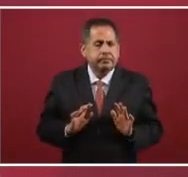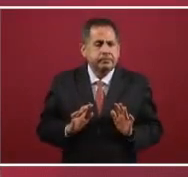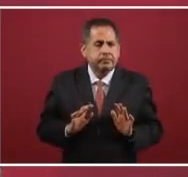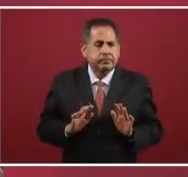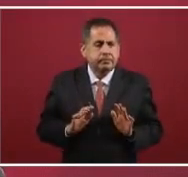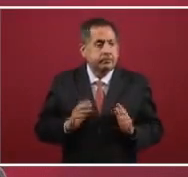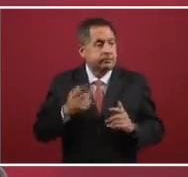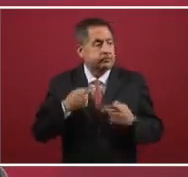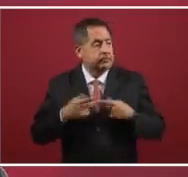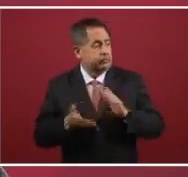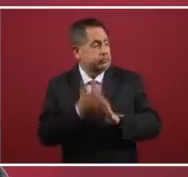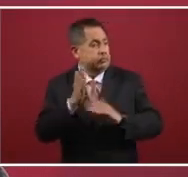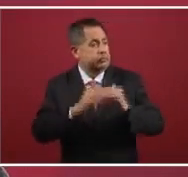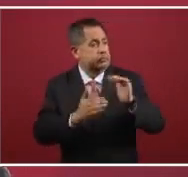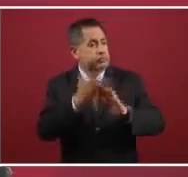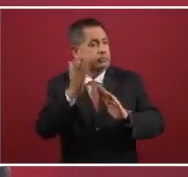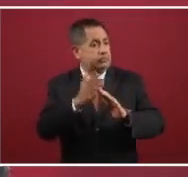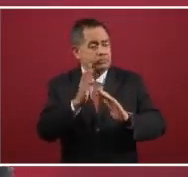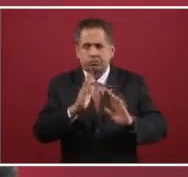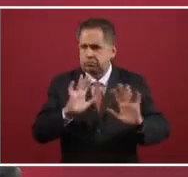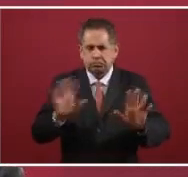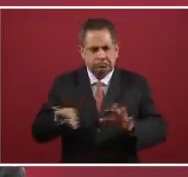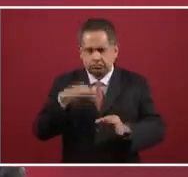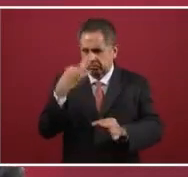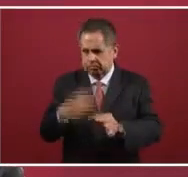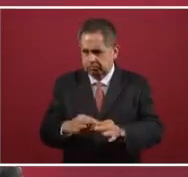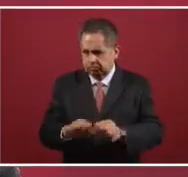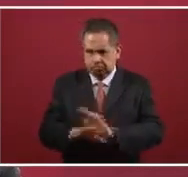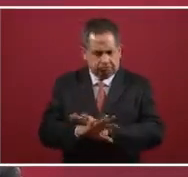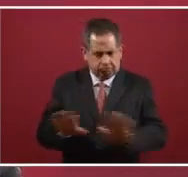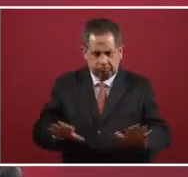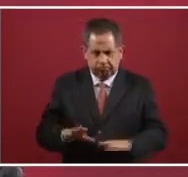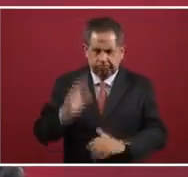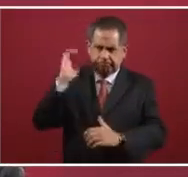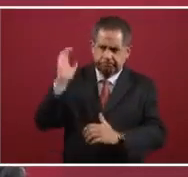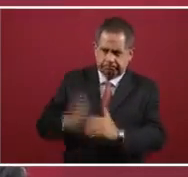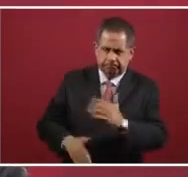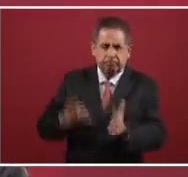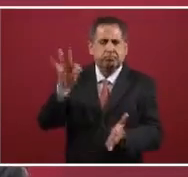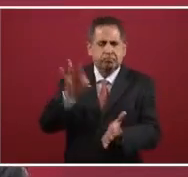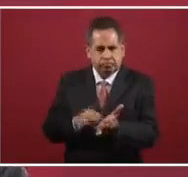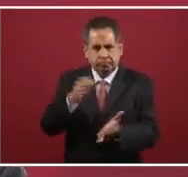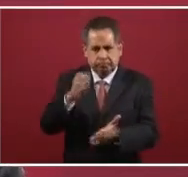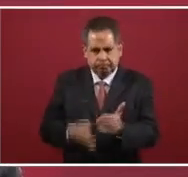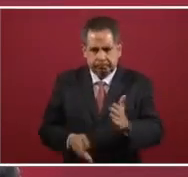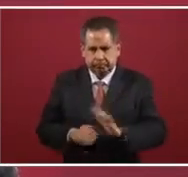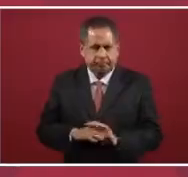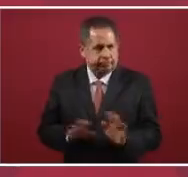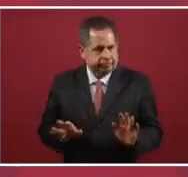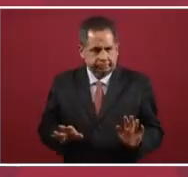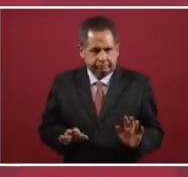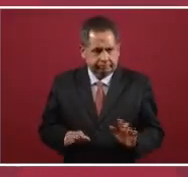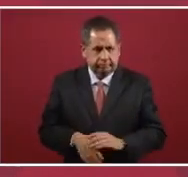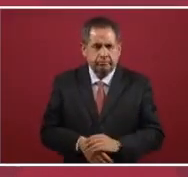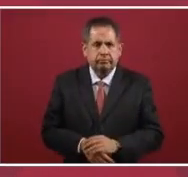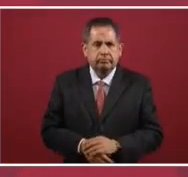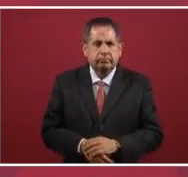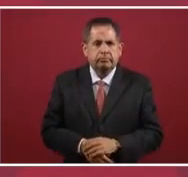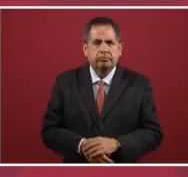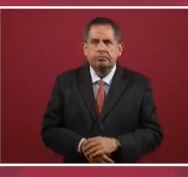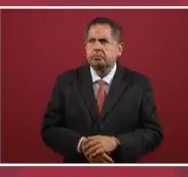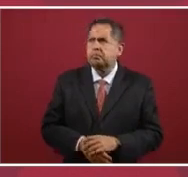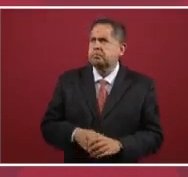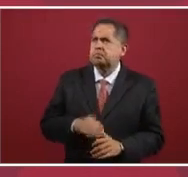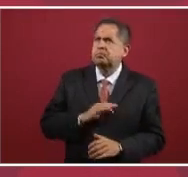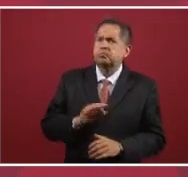los constructores. Ya se terminó con eso. Estamos hablando de